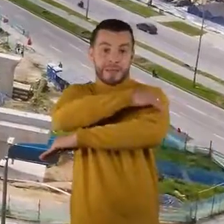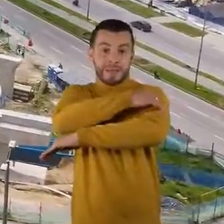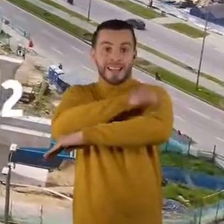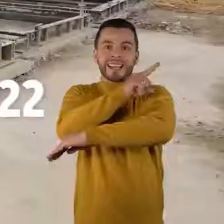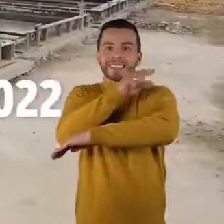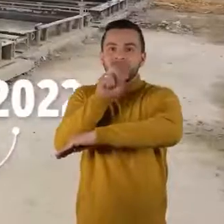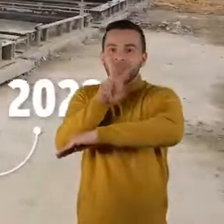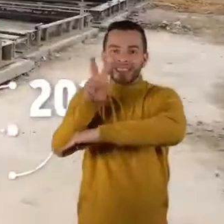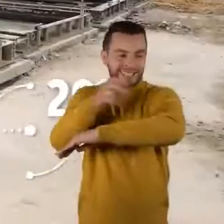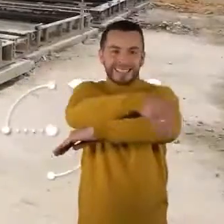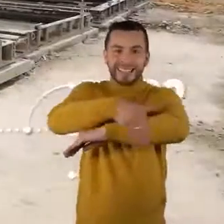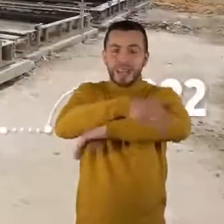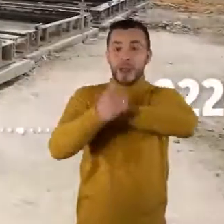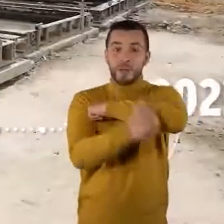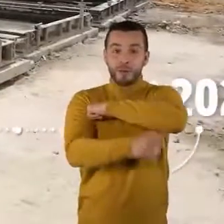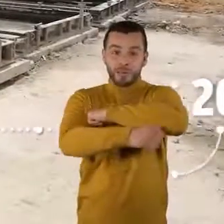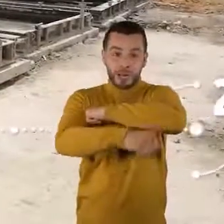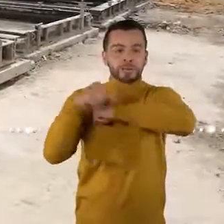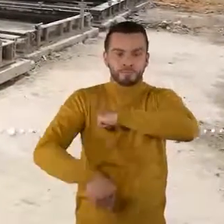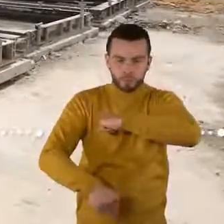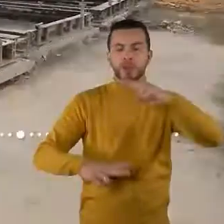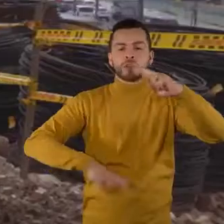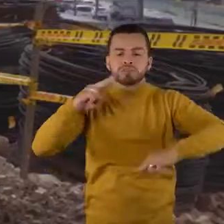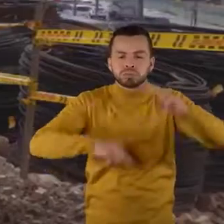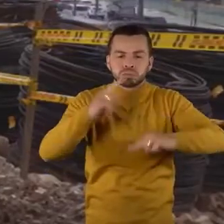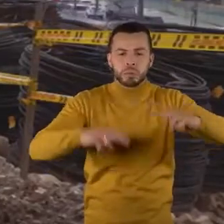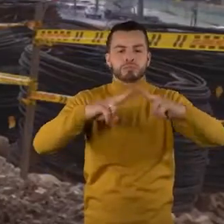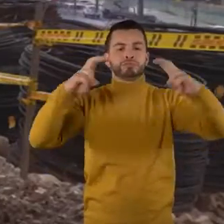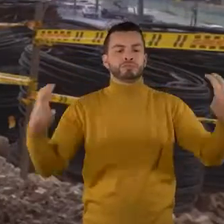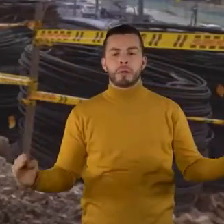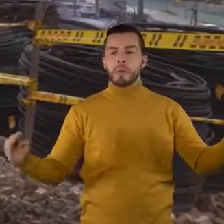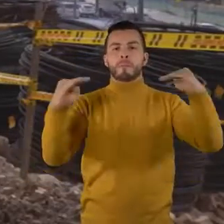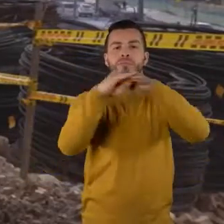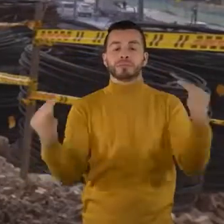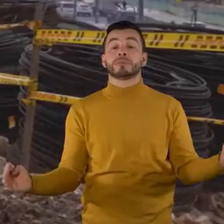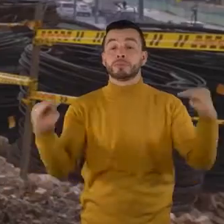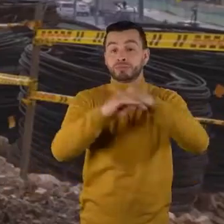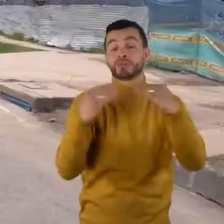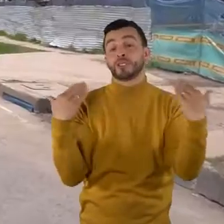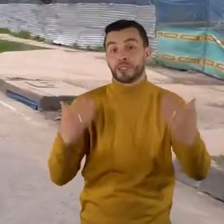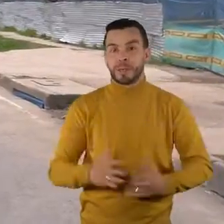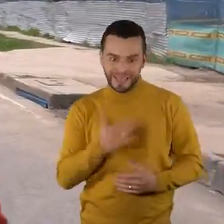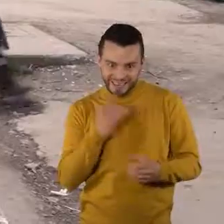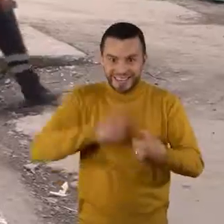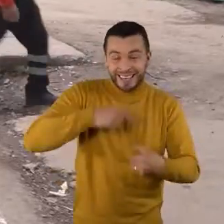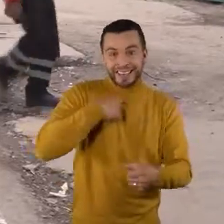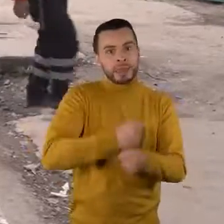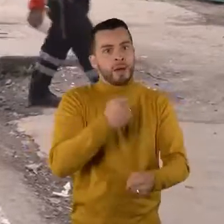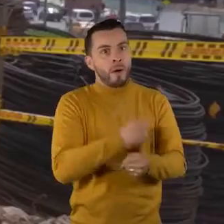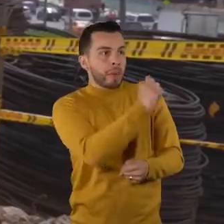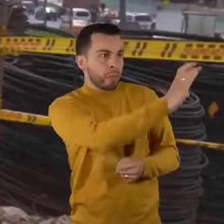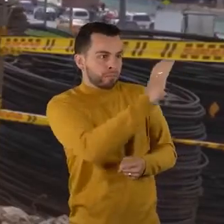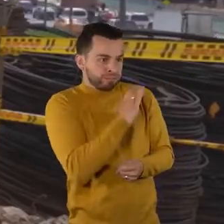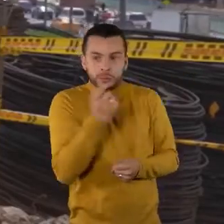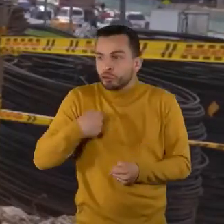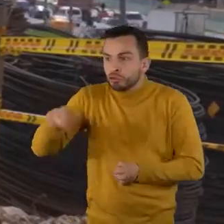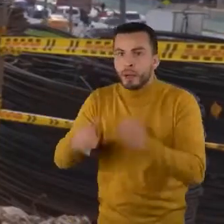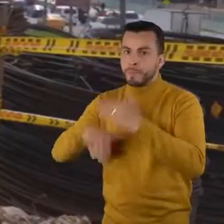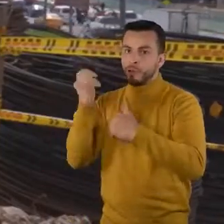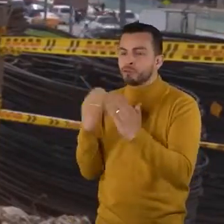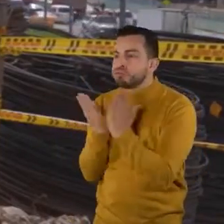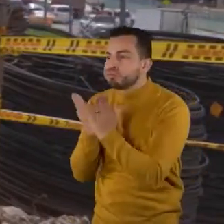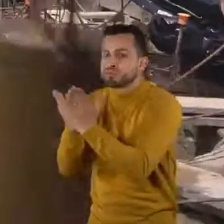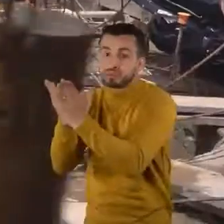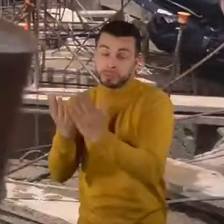de 213 mil 905 millones de pesos incluyendo interventoría genera 3200 empleos y